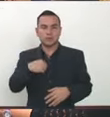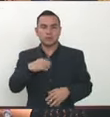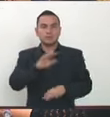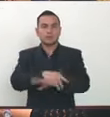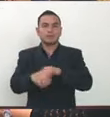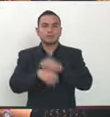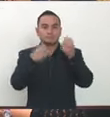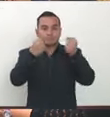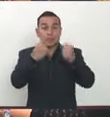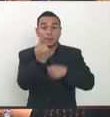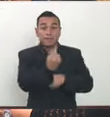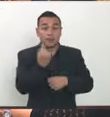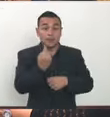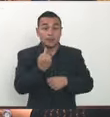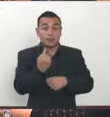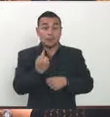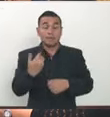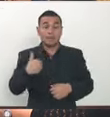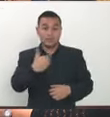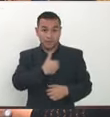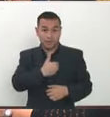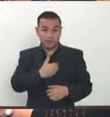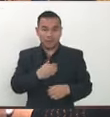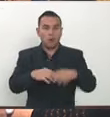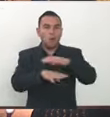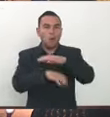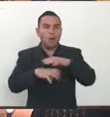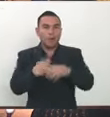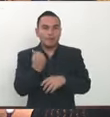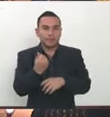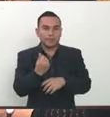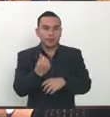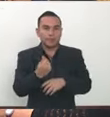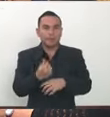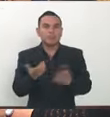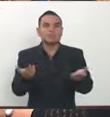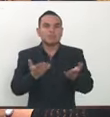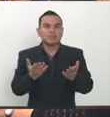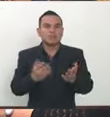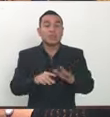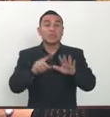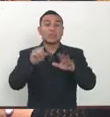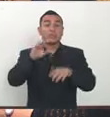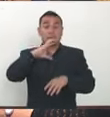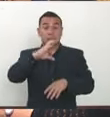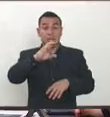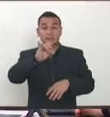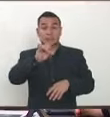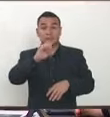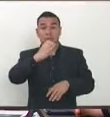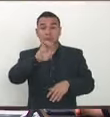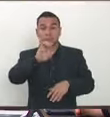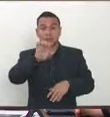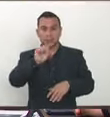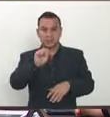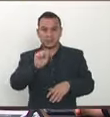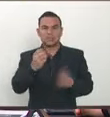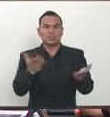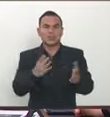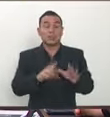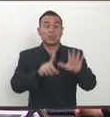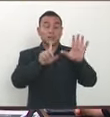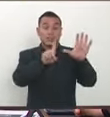preso. Y aquí está el comisionado de las ICIES, quien va a asignar 60 auditores para revisar todos los gastos que se hagan en esta